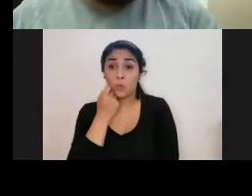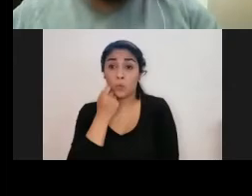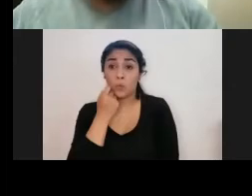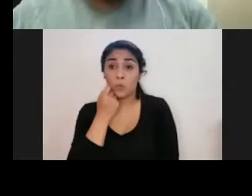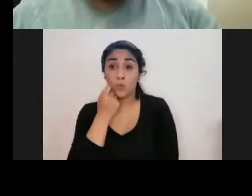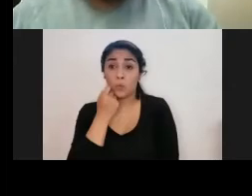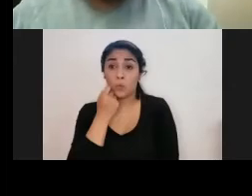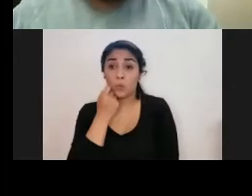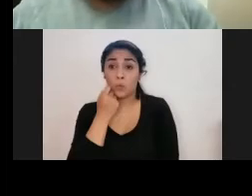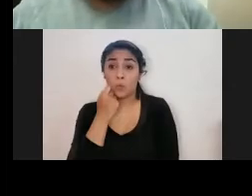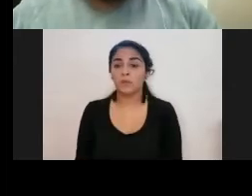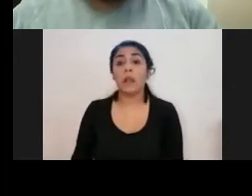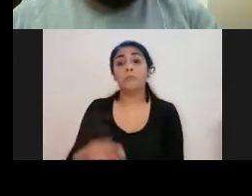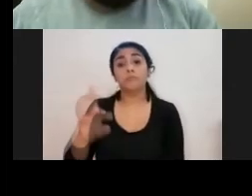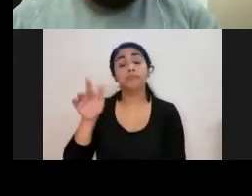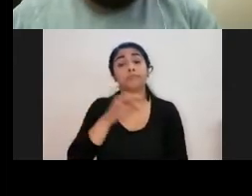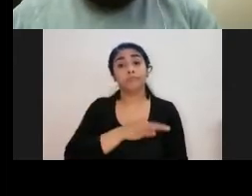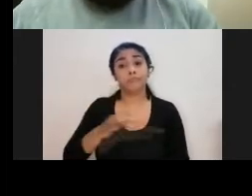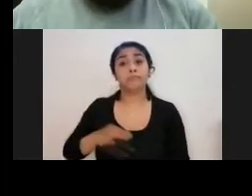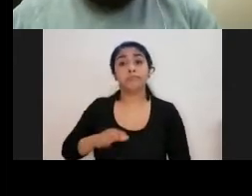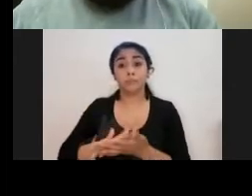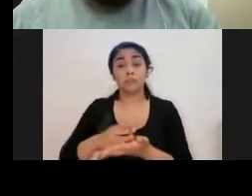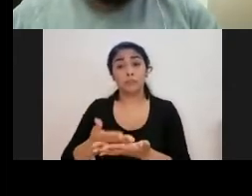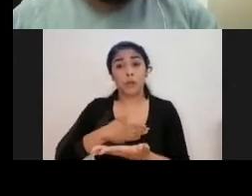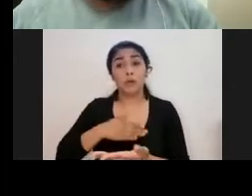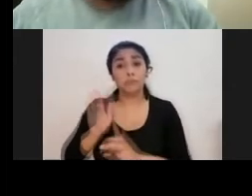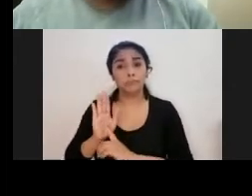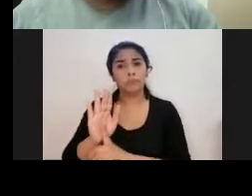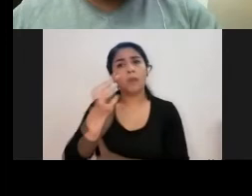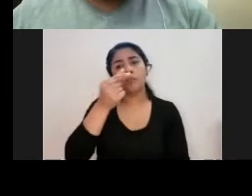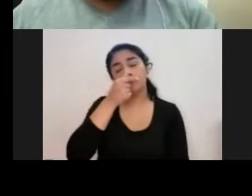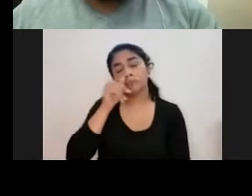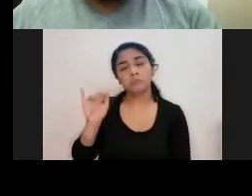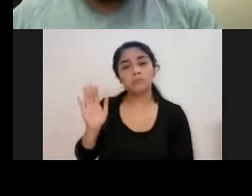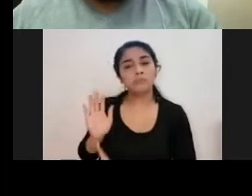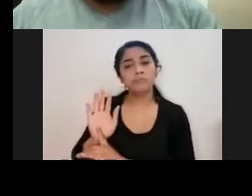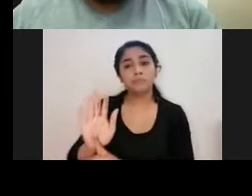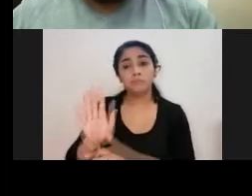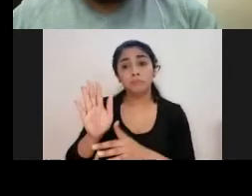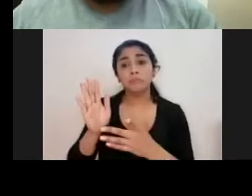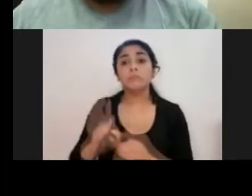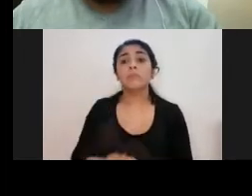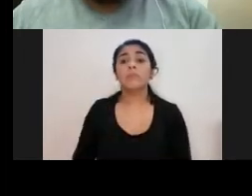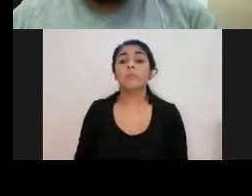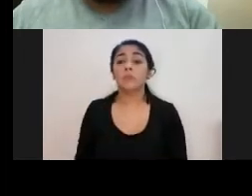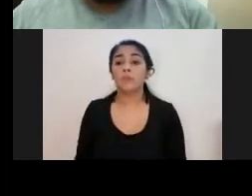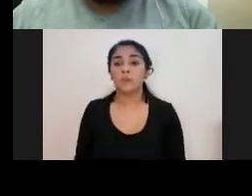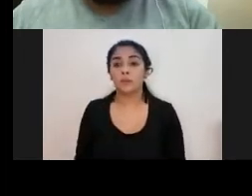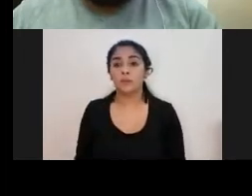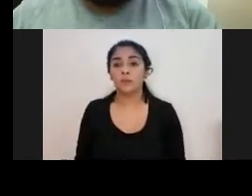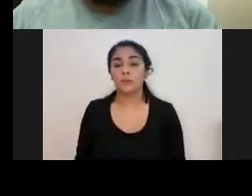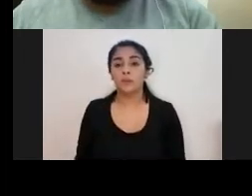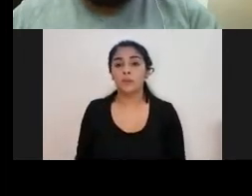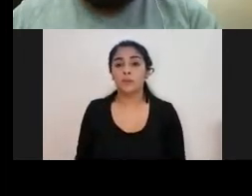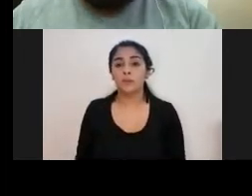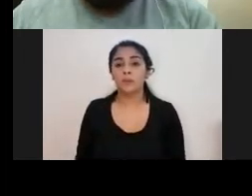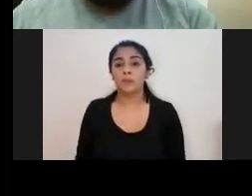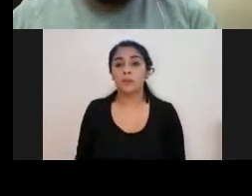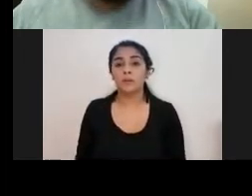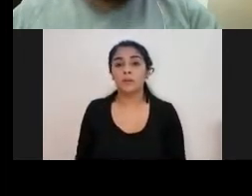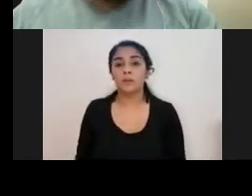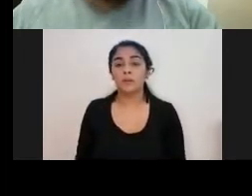pueden ver que el resultado después de la efectividad de coronavirus, ¿cierto?, con esquema completo de